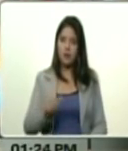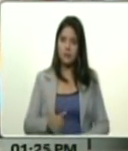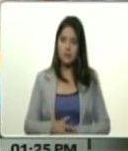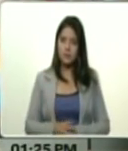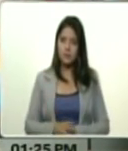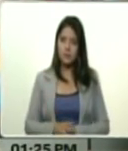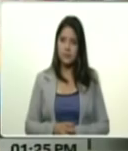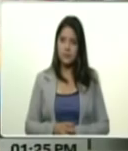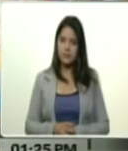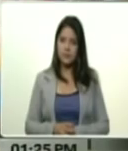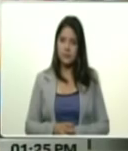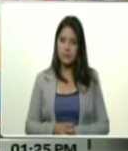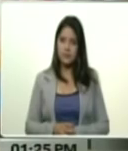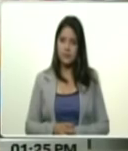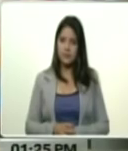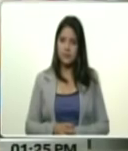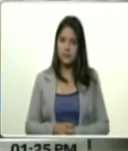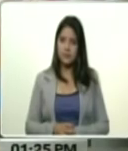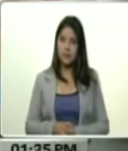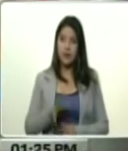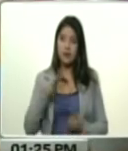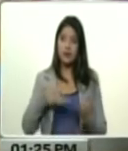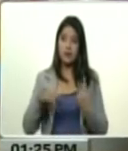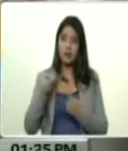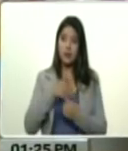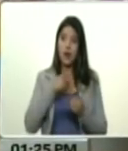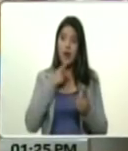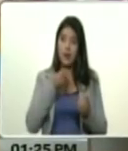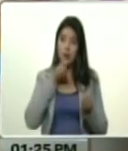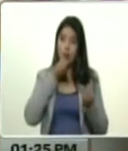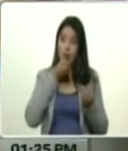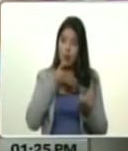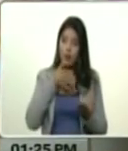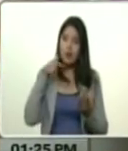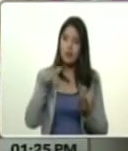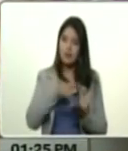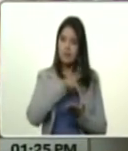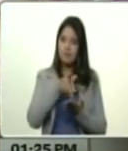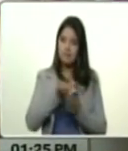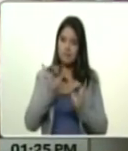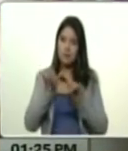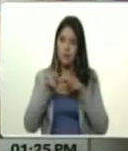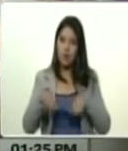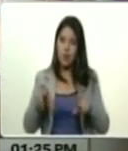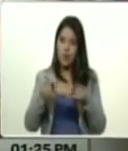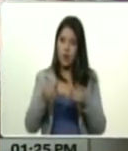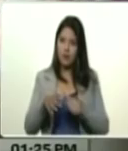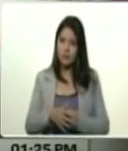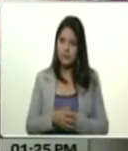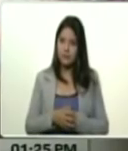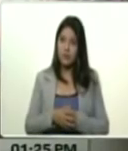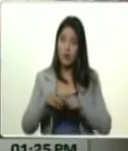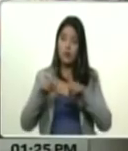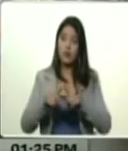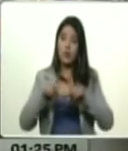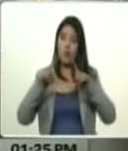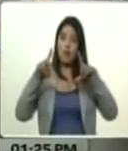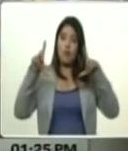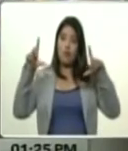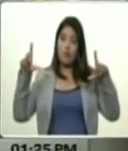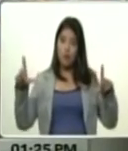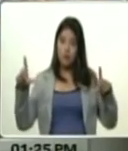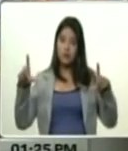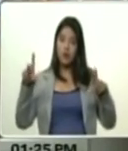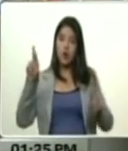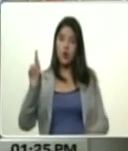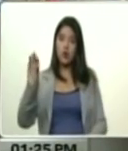Marahuaca, aquí en esta área del suceso. Ellos confiesan que están en este sector. La ampliación de la imagen, donde señala al ciudadano